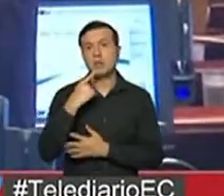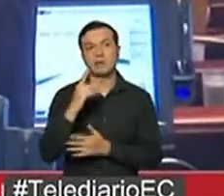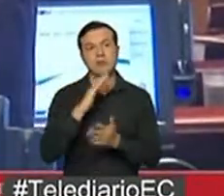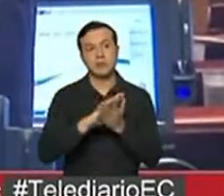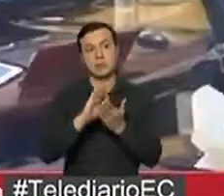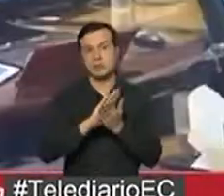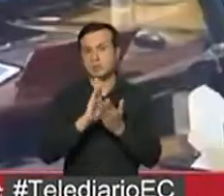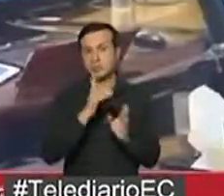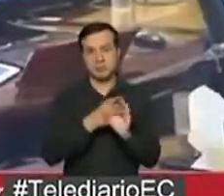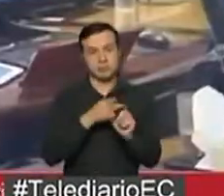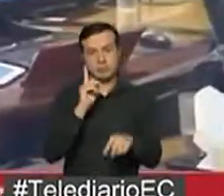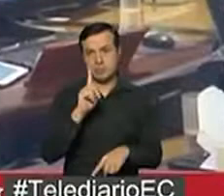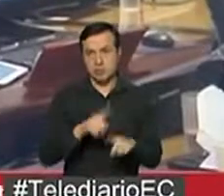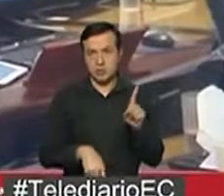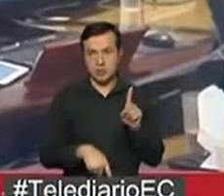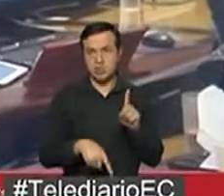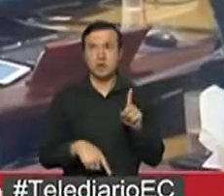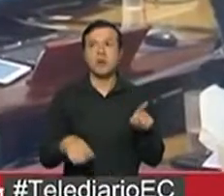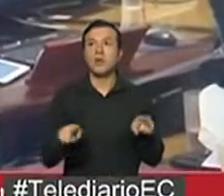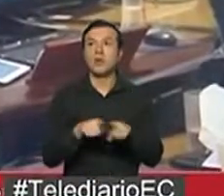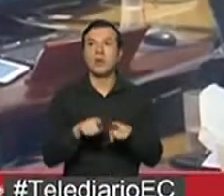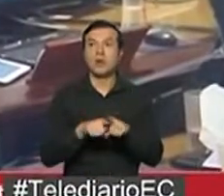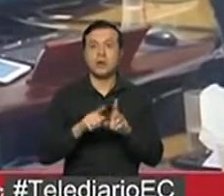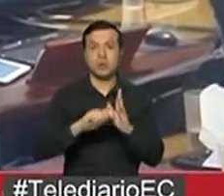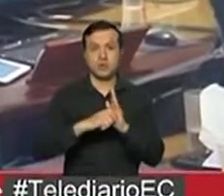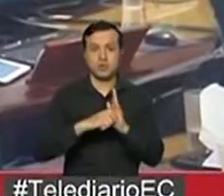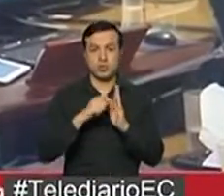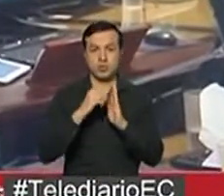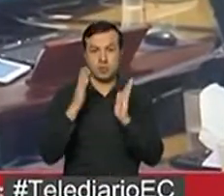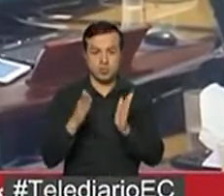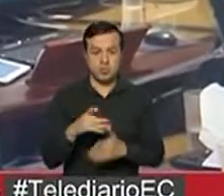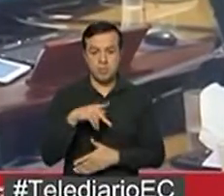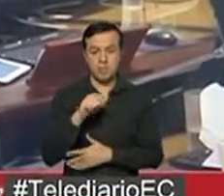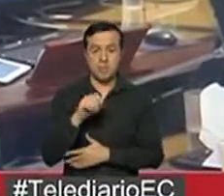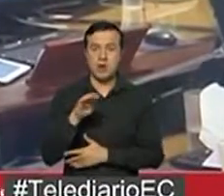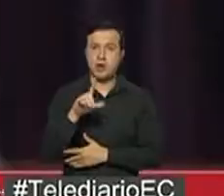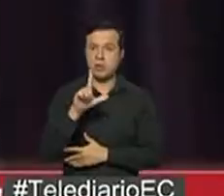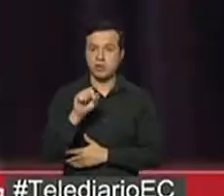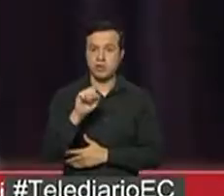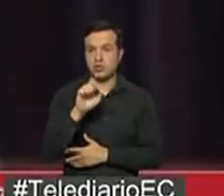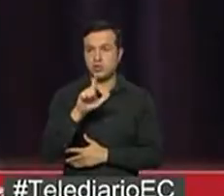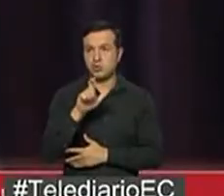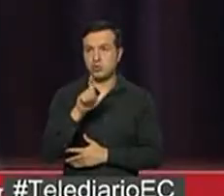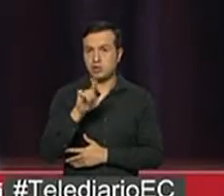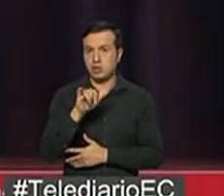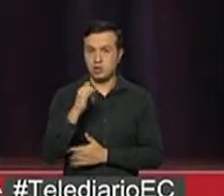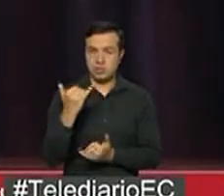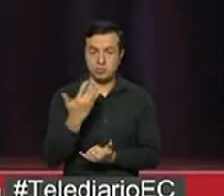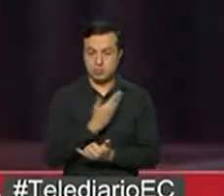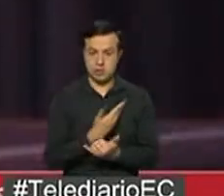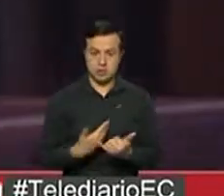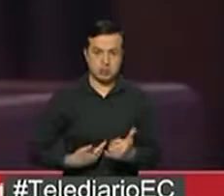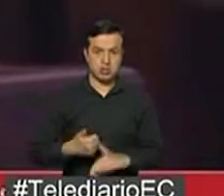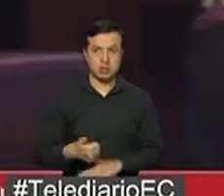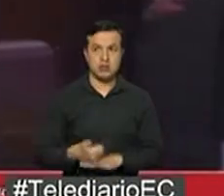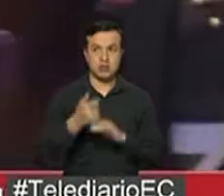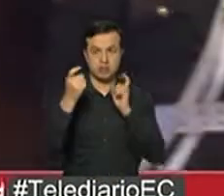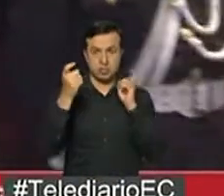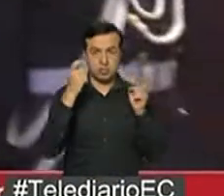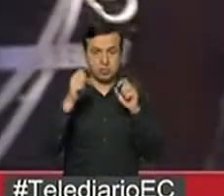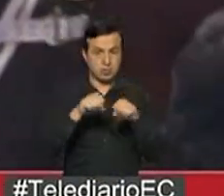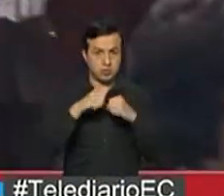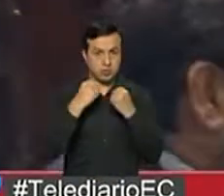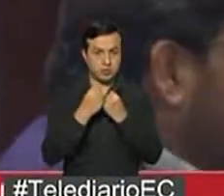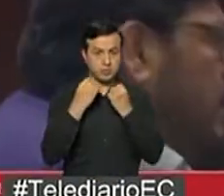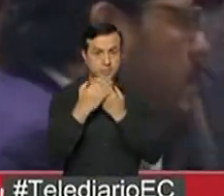legislatura lo propio ocurrió con el contralor general del estado pablo cel y quien además es el actual presidente de la función de transparencia y control